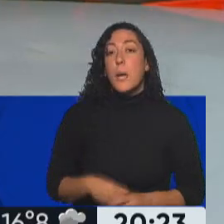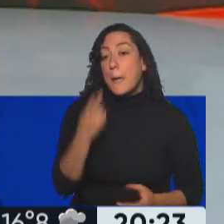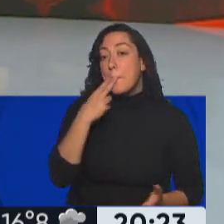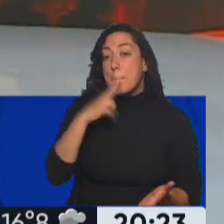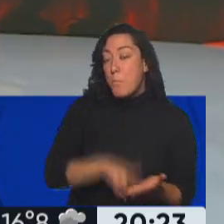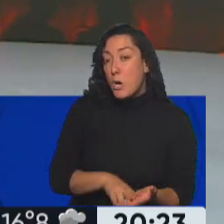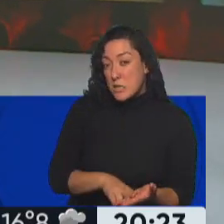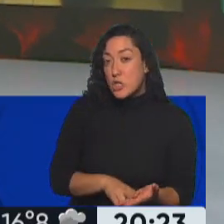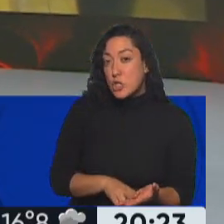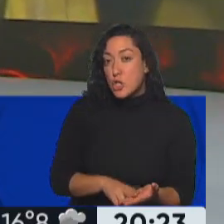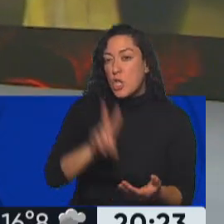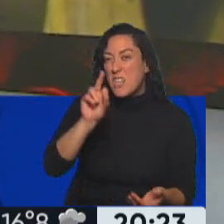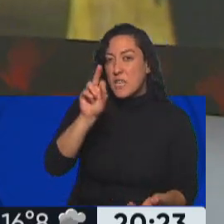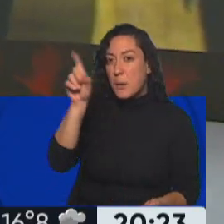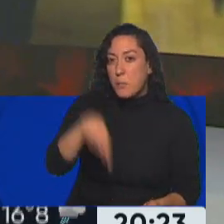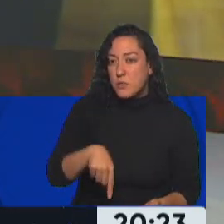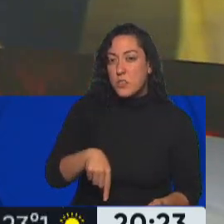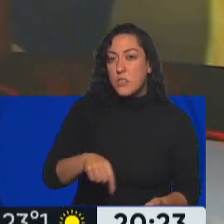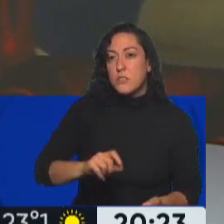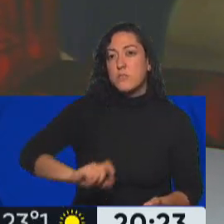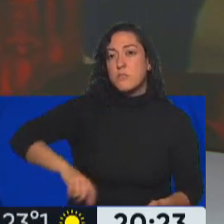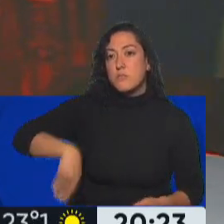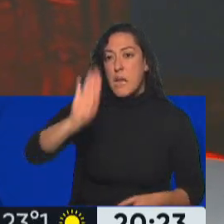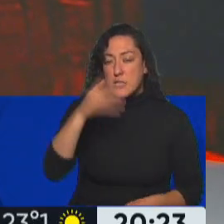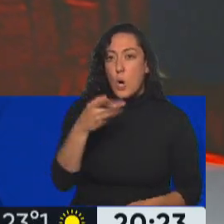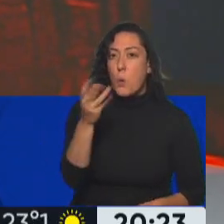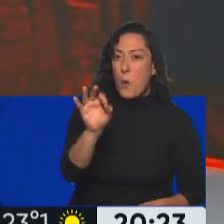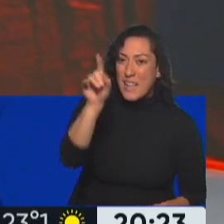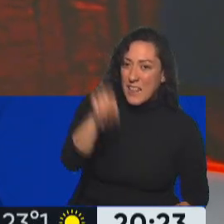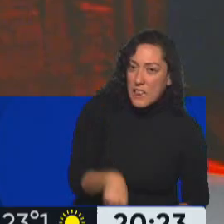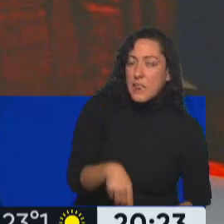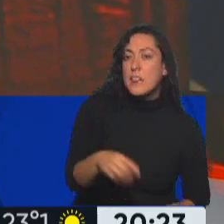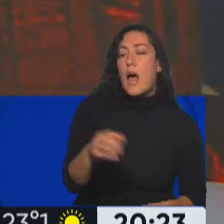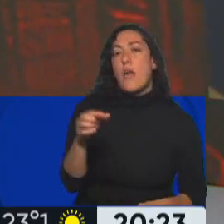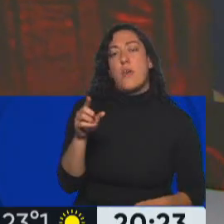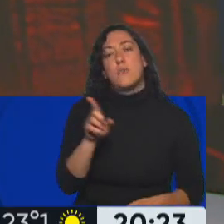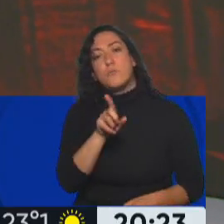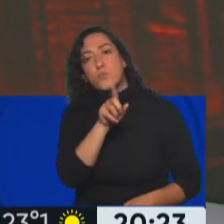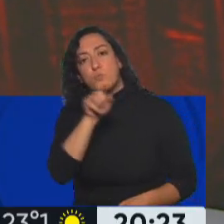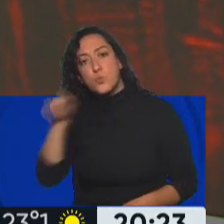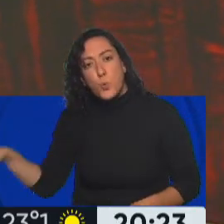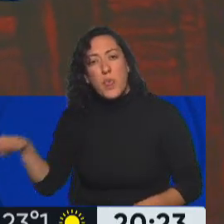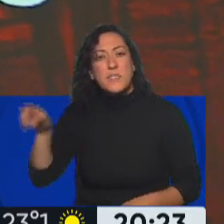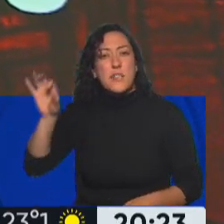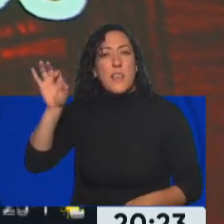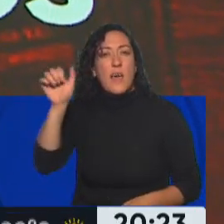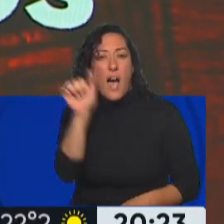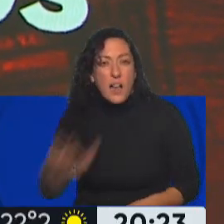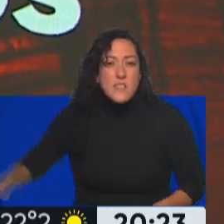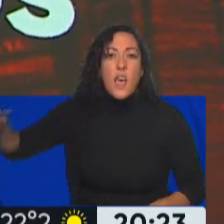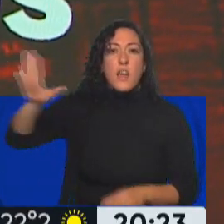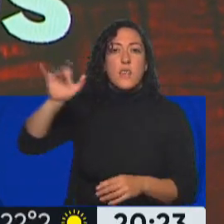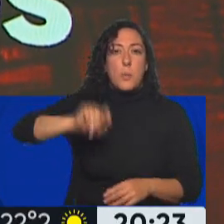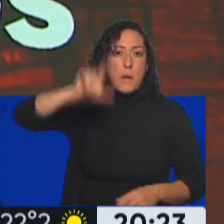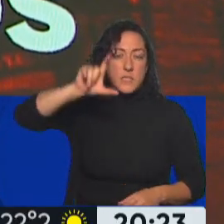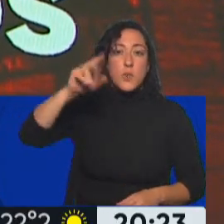que eran más del 30, incluso en algunos casos más del 40, el sudeste asiático, muy castigado también con estos aranceles, empiezan a correr a